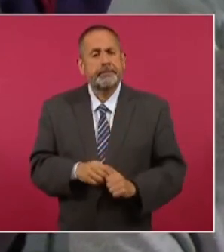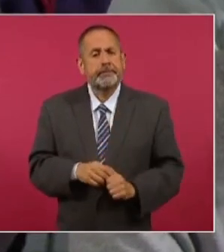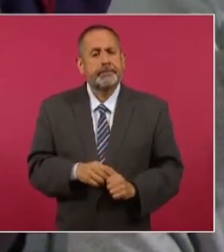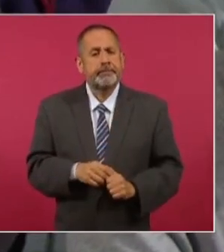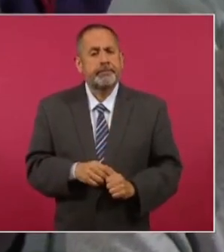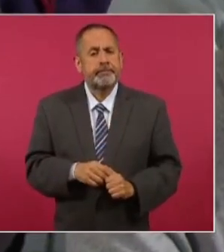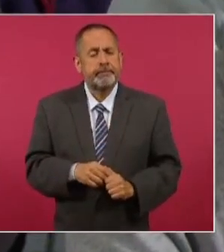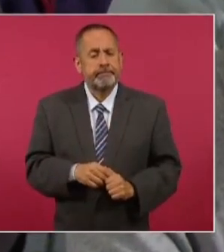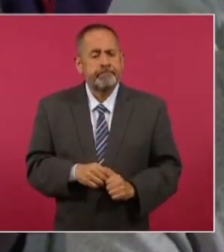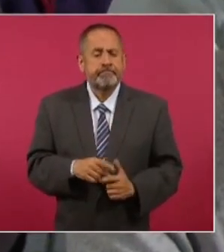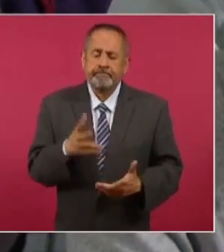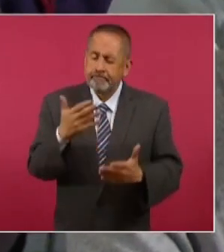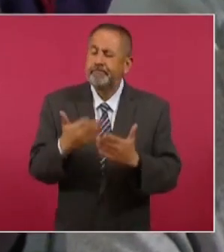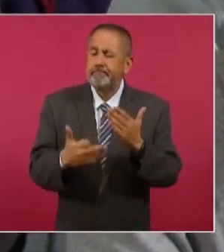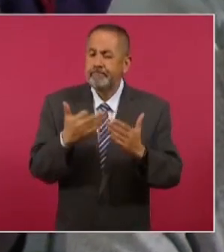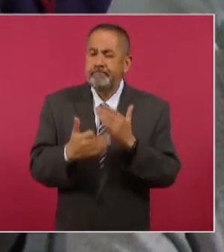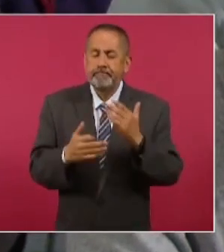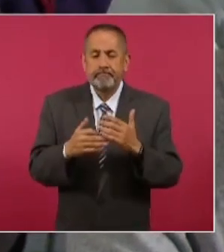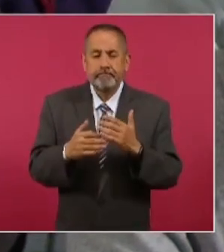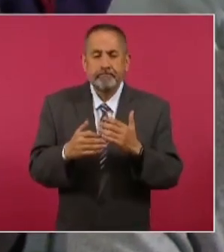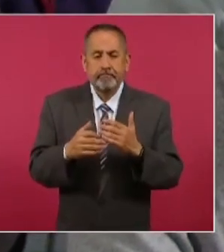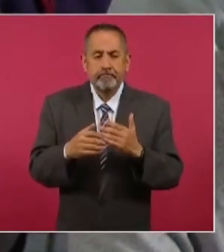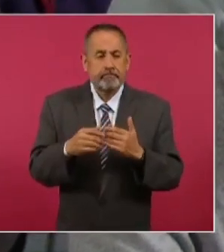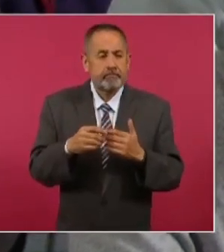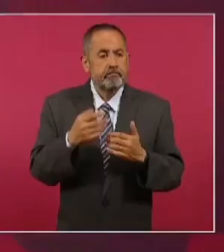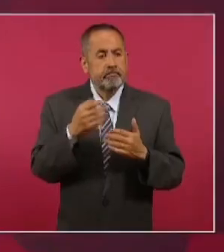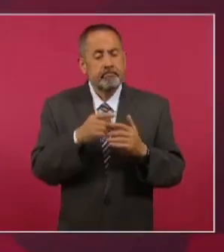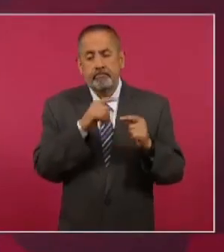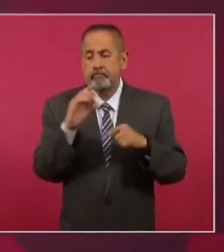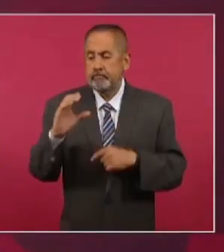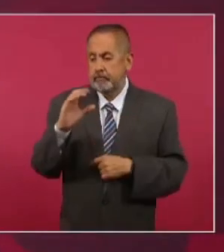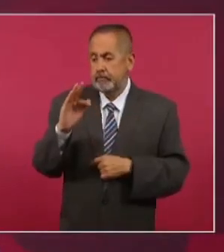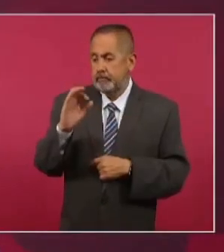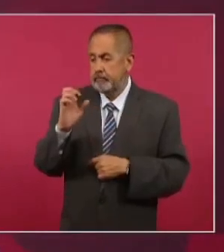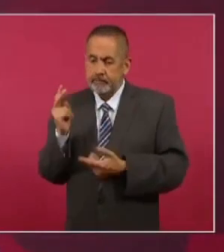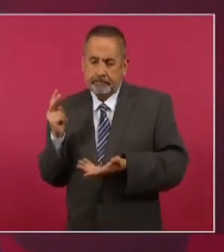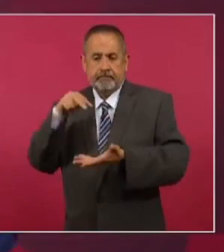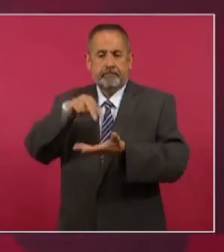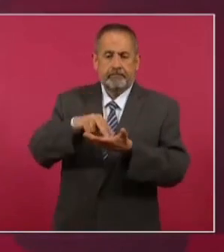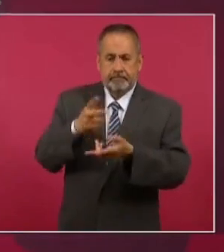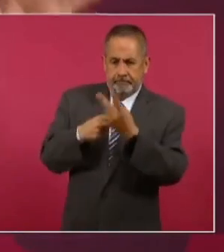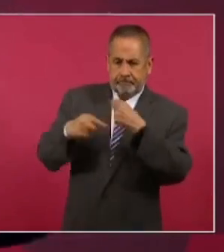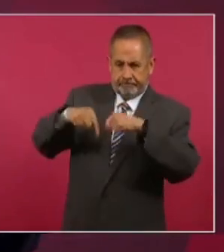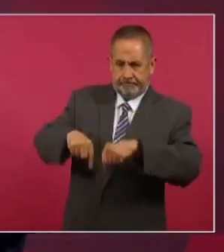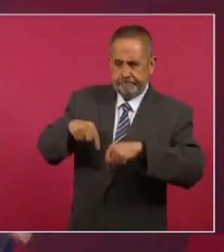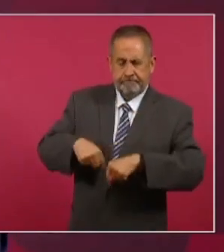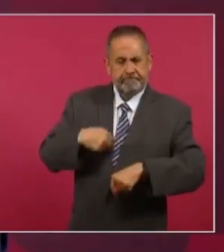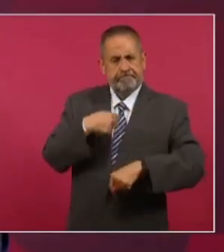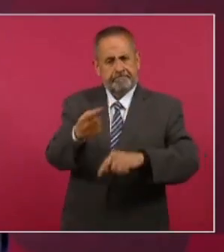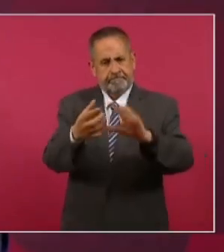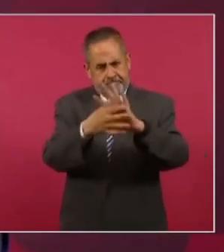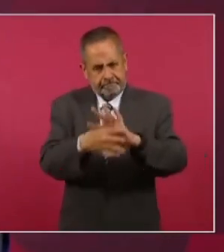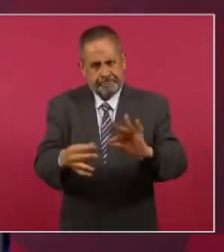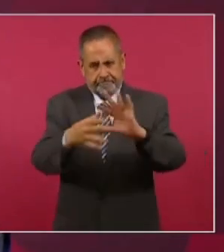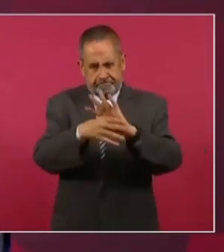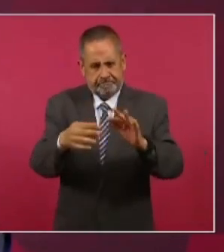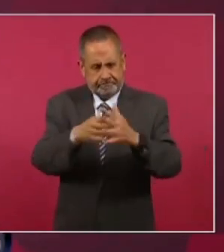hace falta que vengan los técnicos de la Comisión Federal y que expliquen aquí todo el plan